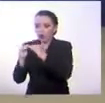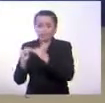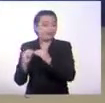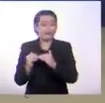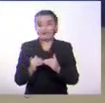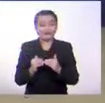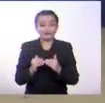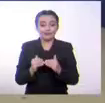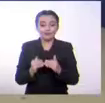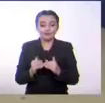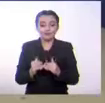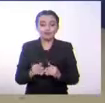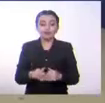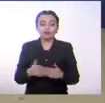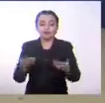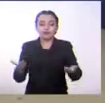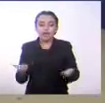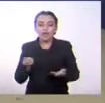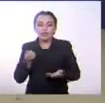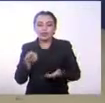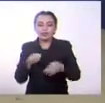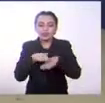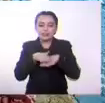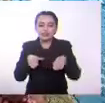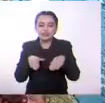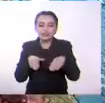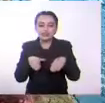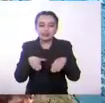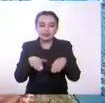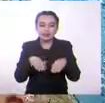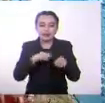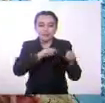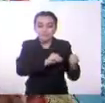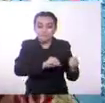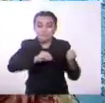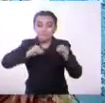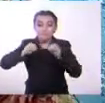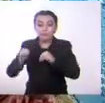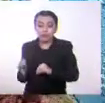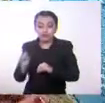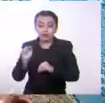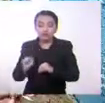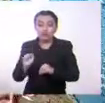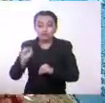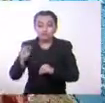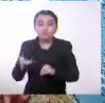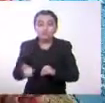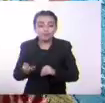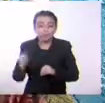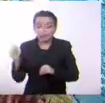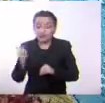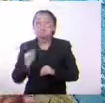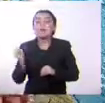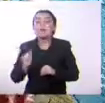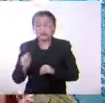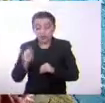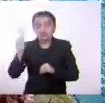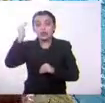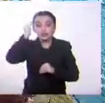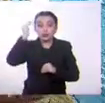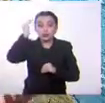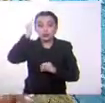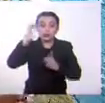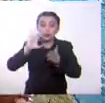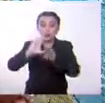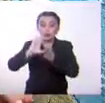finalizar, Luis, nosotros podríamos decir que la migración, ¿verdad?, nos ha permitido conocer otras culturas y a